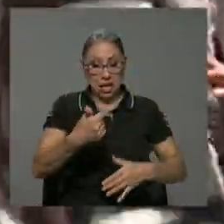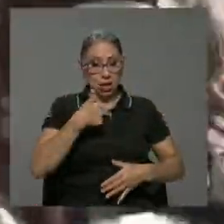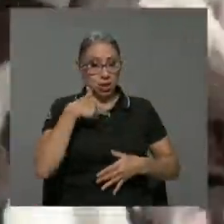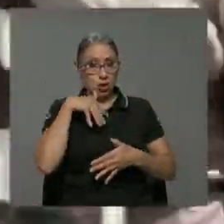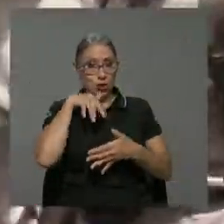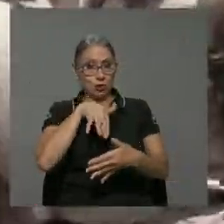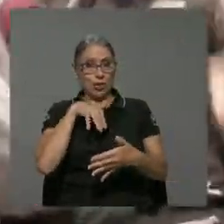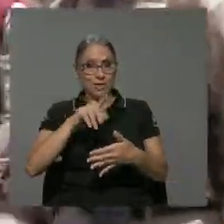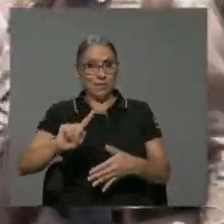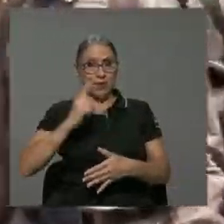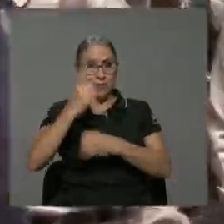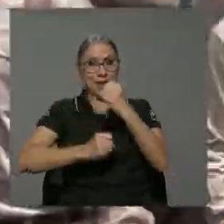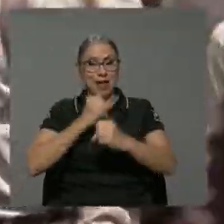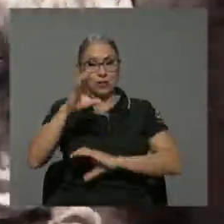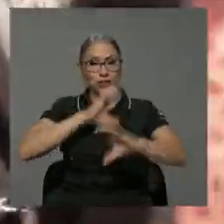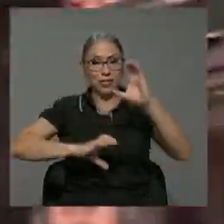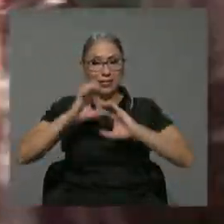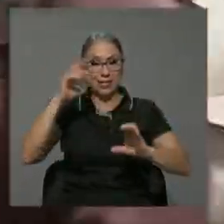Ciencias Políticas,